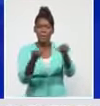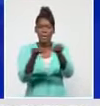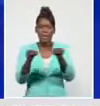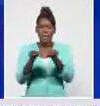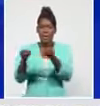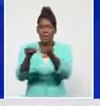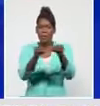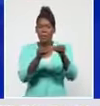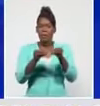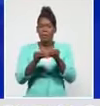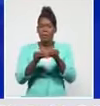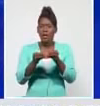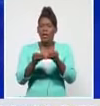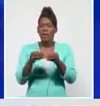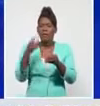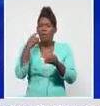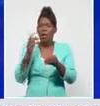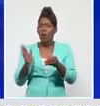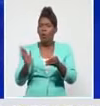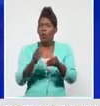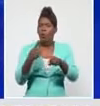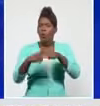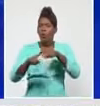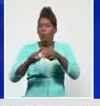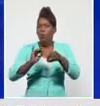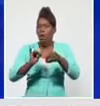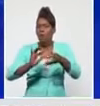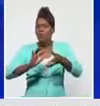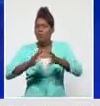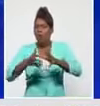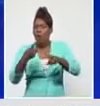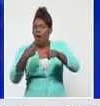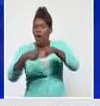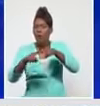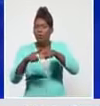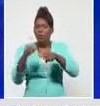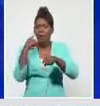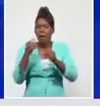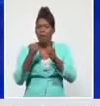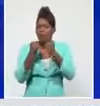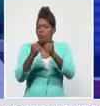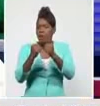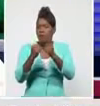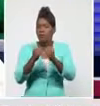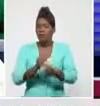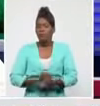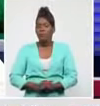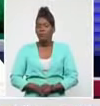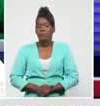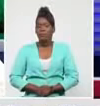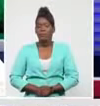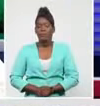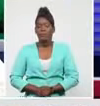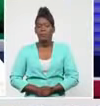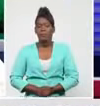nuevas cepas del virus? Mira, los virus, y yo no soy virólogo, ¿no? Pero bueno, a